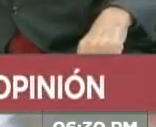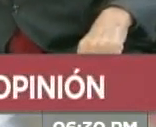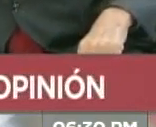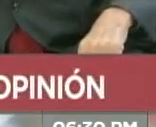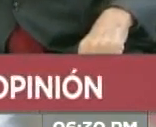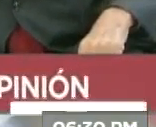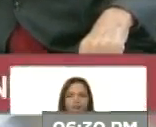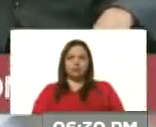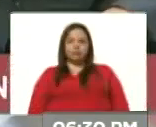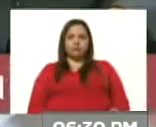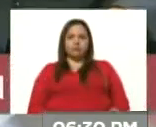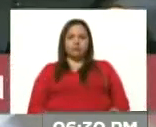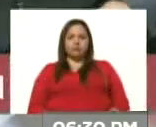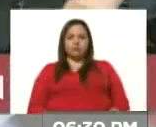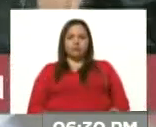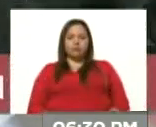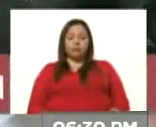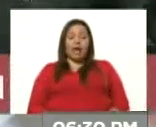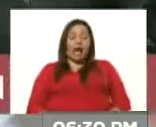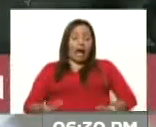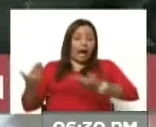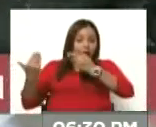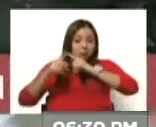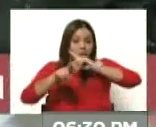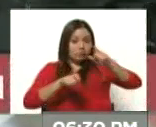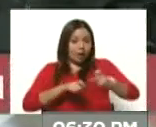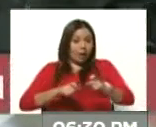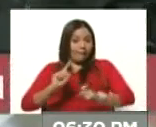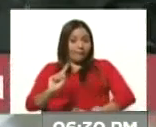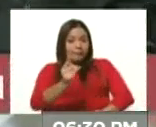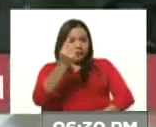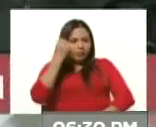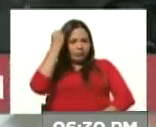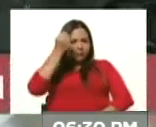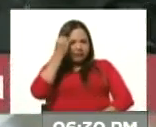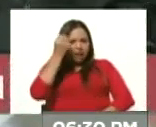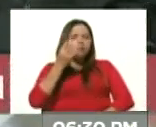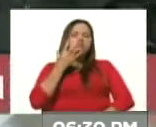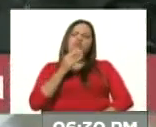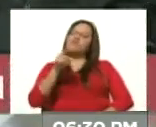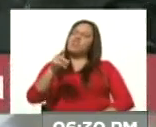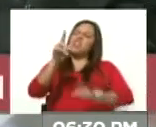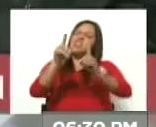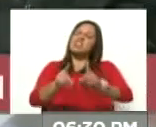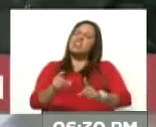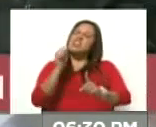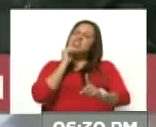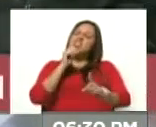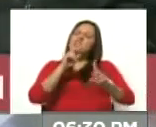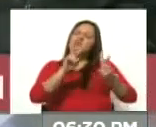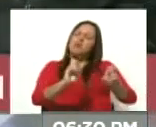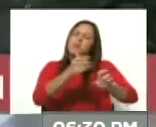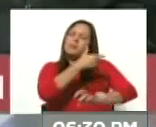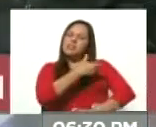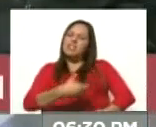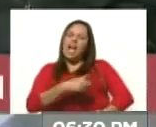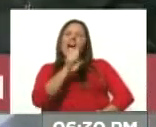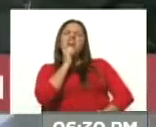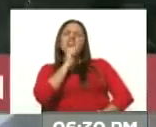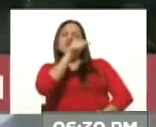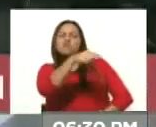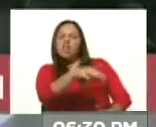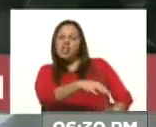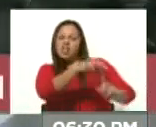con el primero en mente si en sus manos estuviese la decisión de nombrar al presidente de la república a quien elegiría